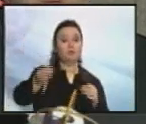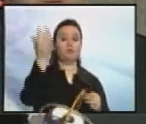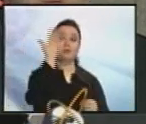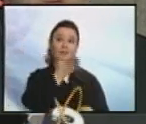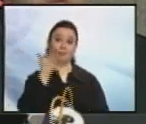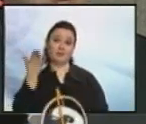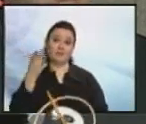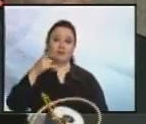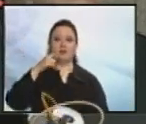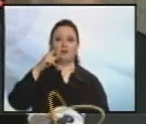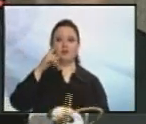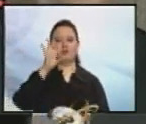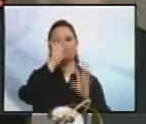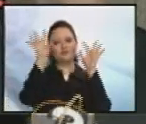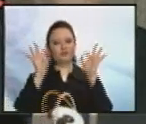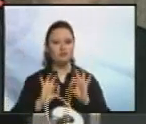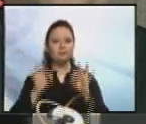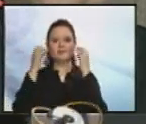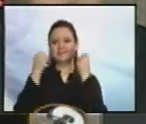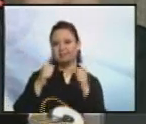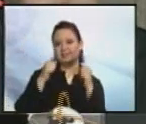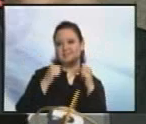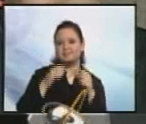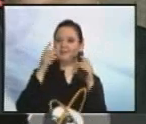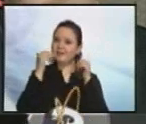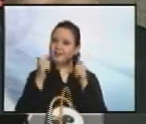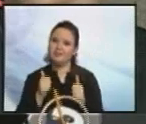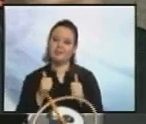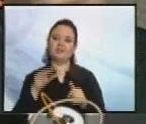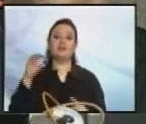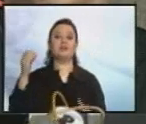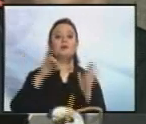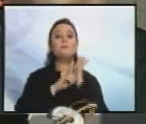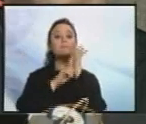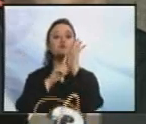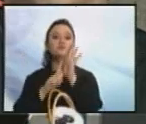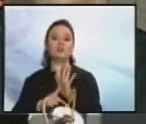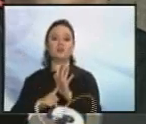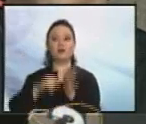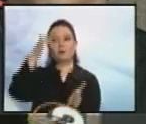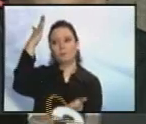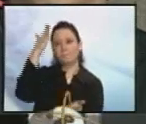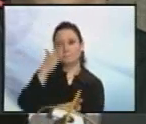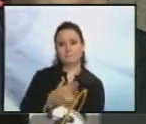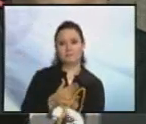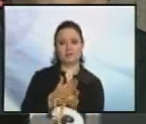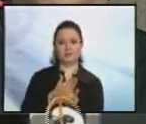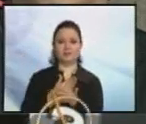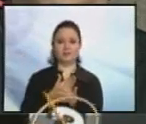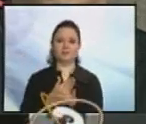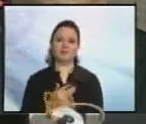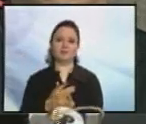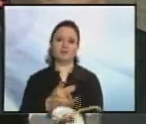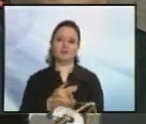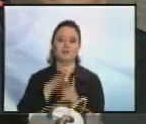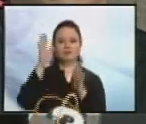conductas ejemplares que contribuyeran a detener la descomposición del